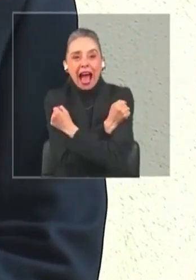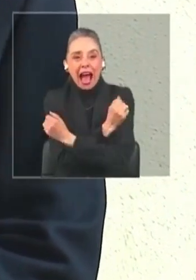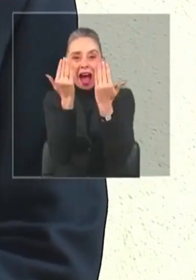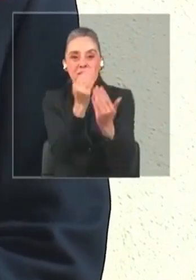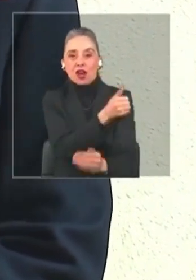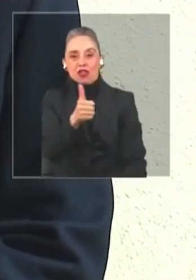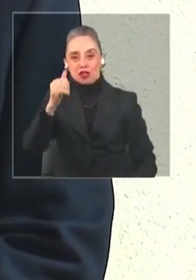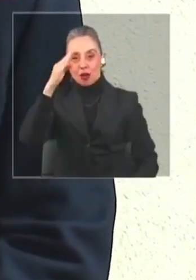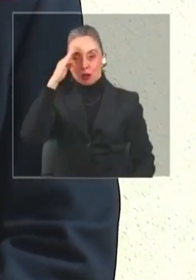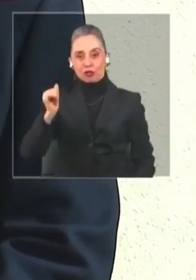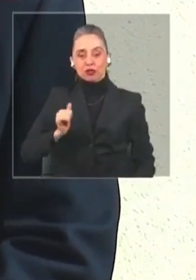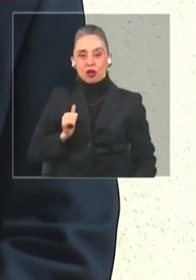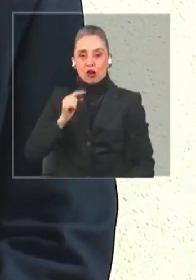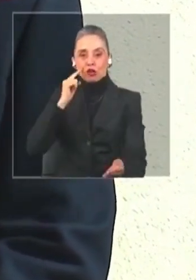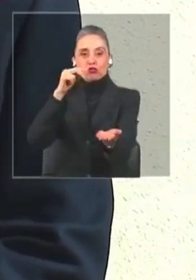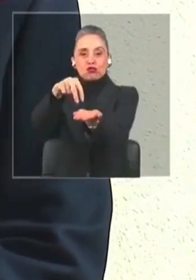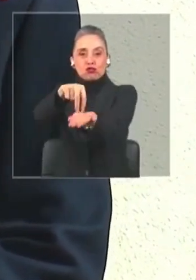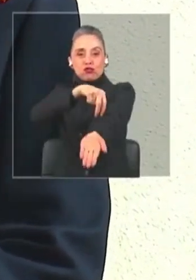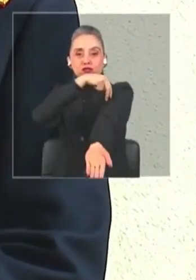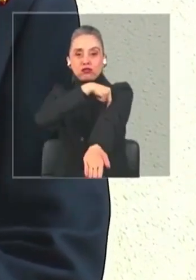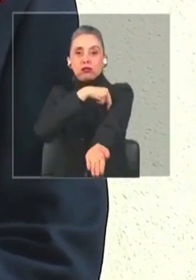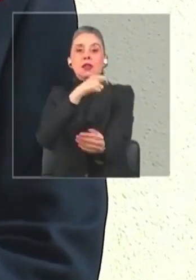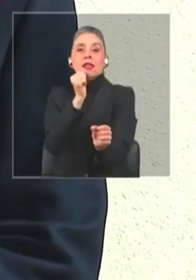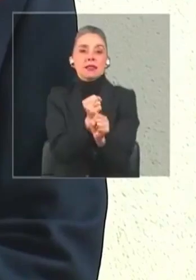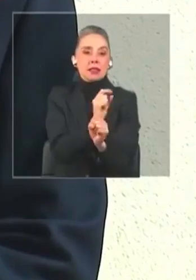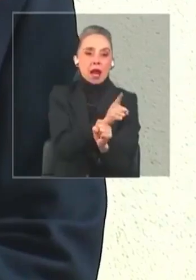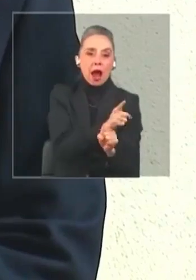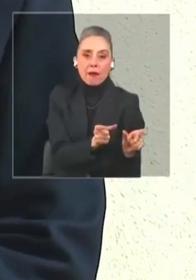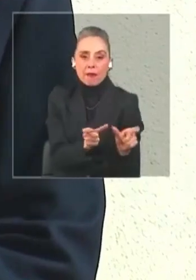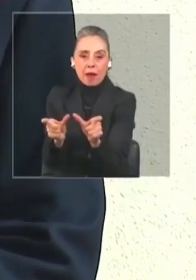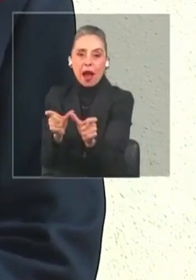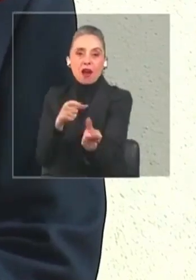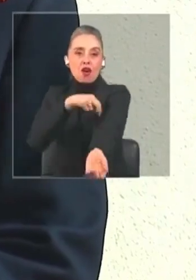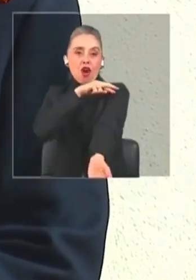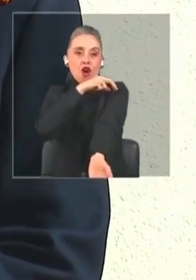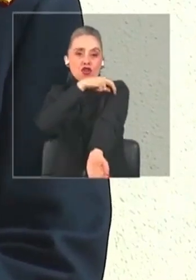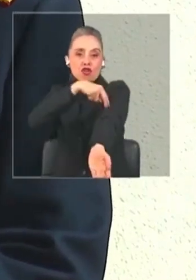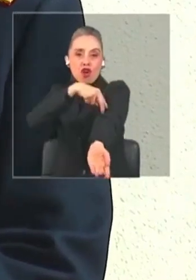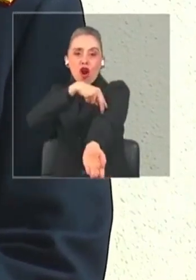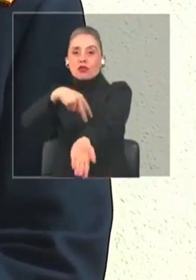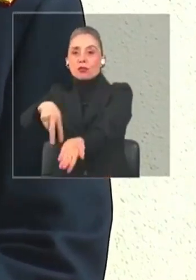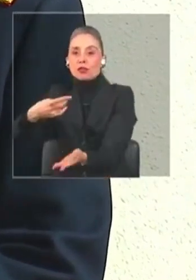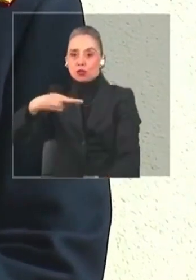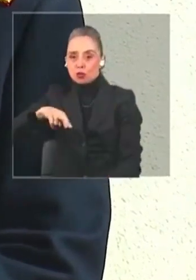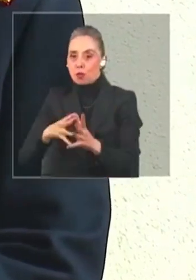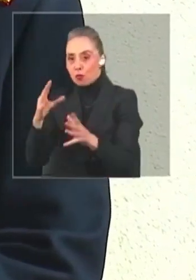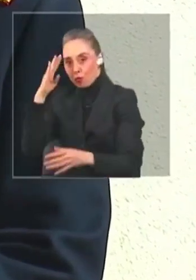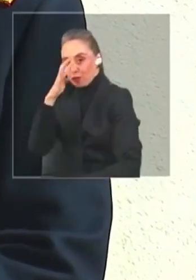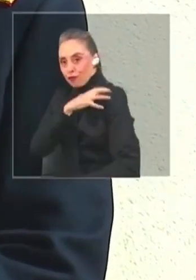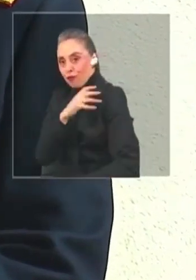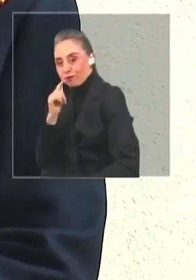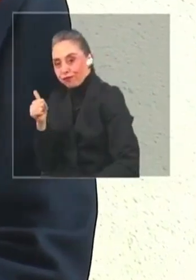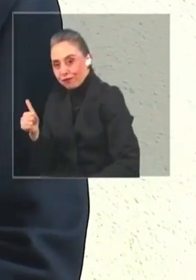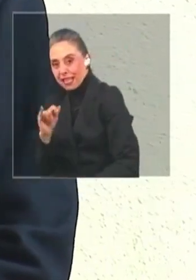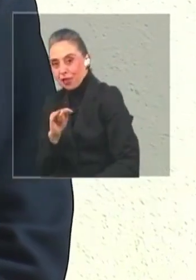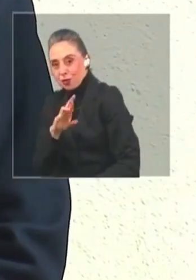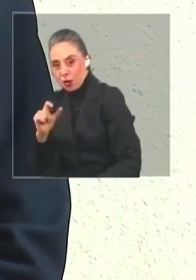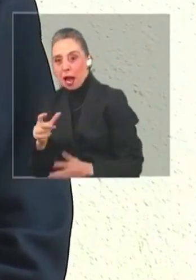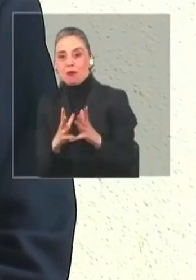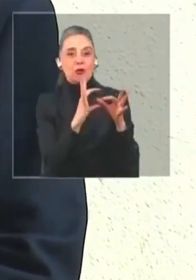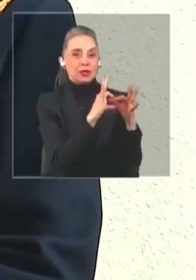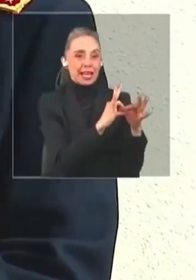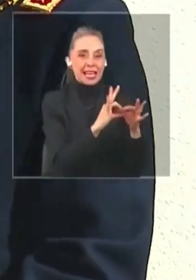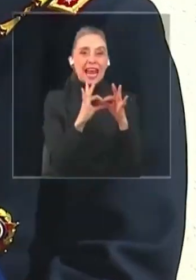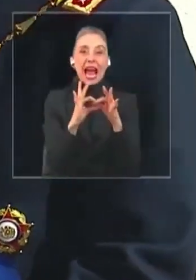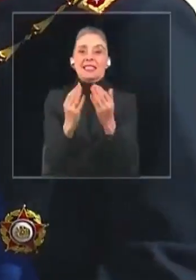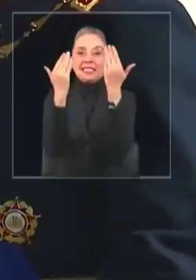soldados que hoy día están desplegados en tareas operativas en el norte y en el sur del país. General Iturriaga, muchas gracias, mucho éxito para hoy día también. Muchas gracias, un saludo a todos.